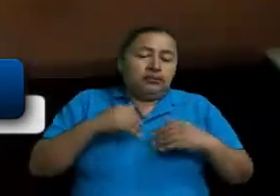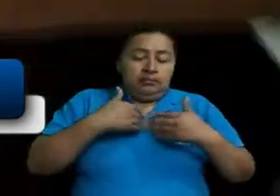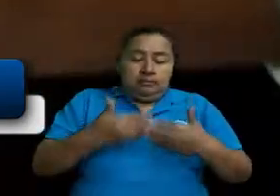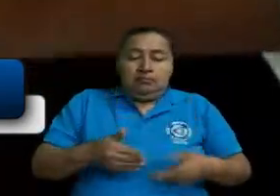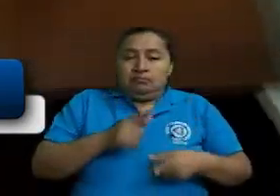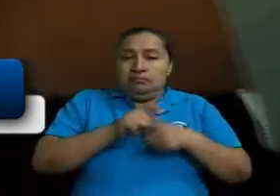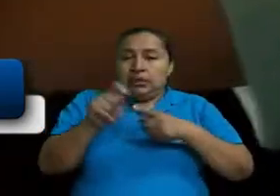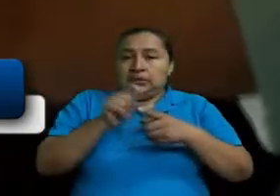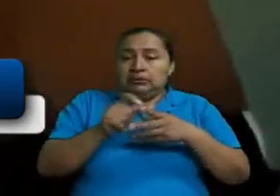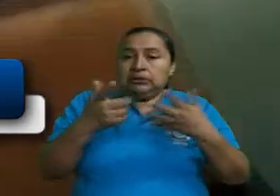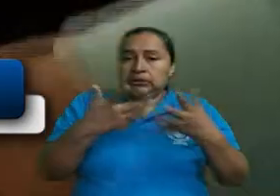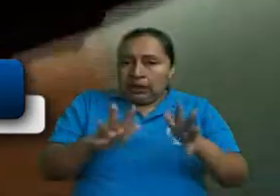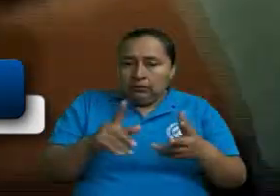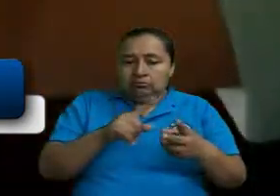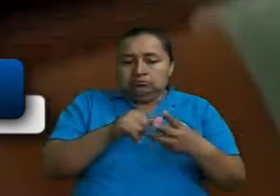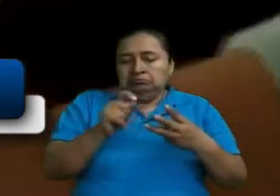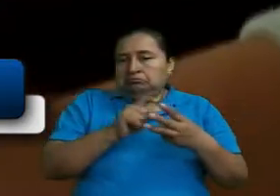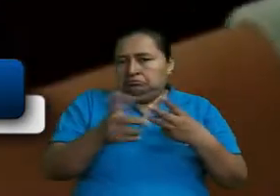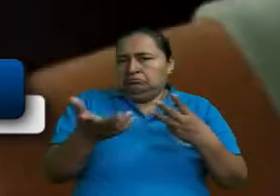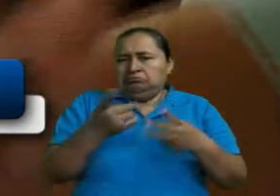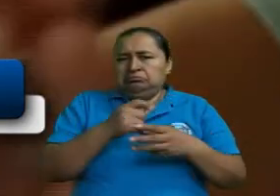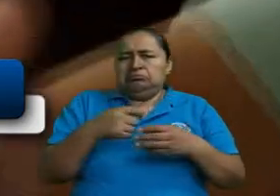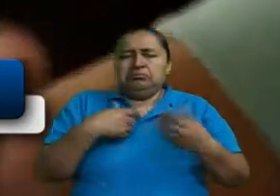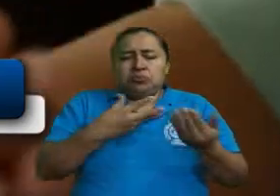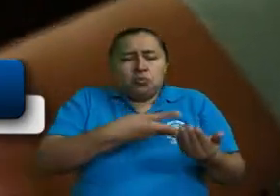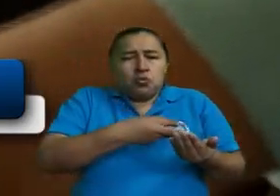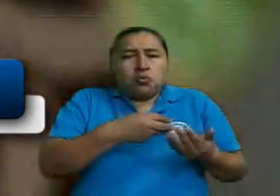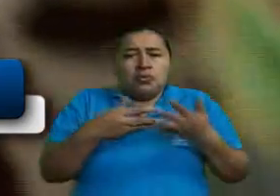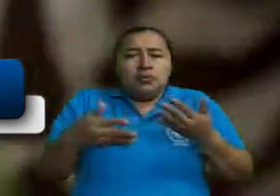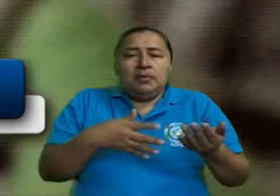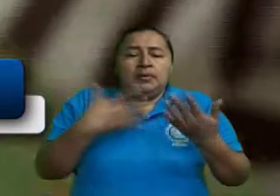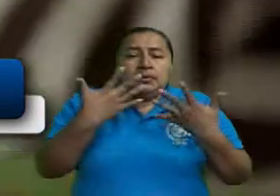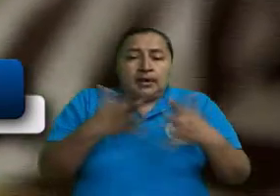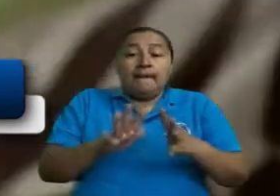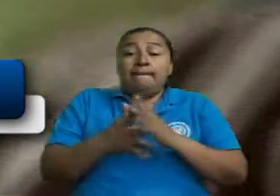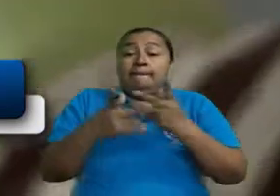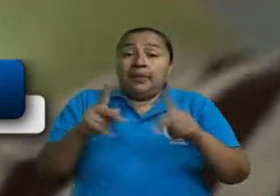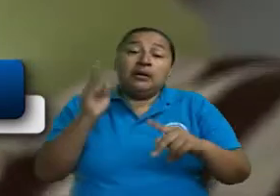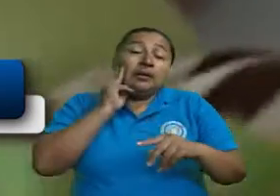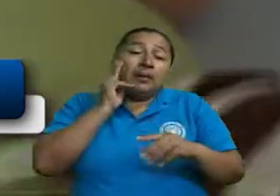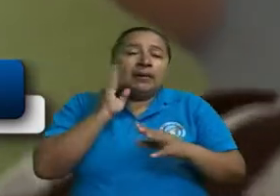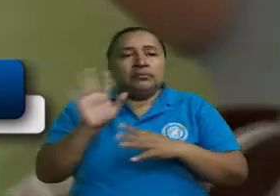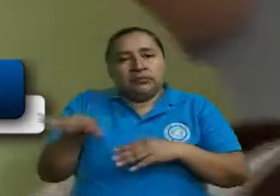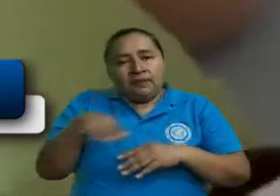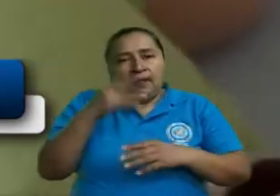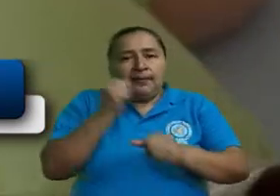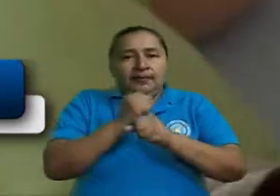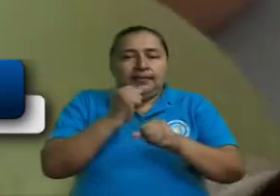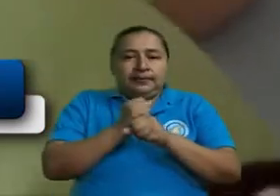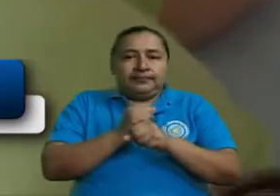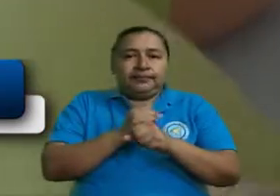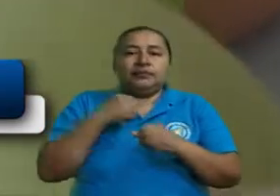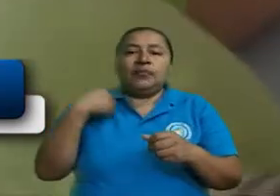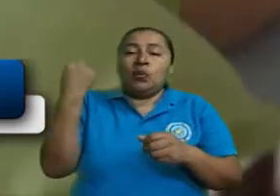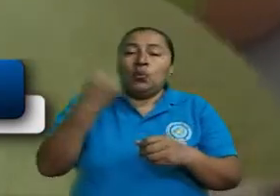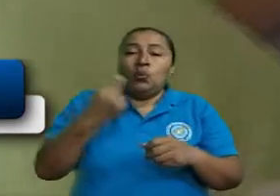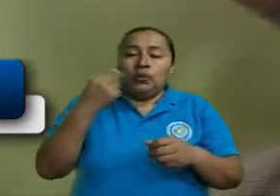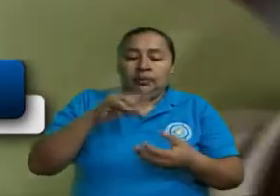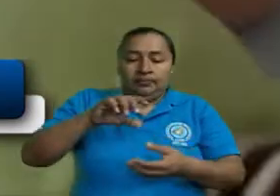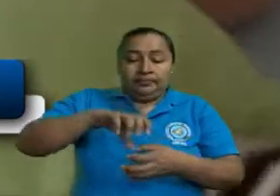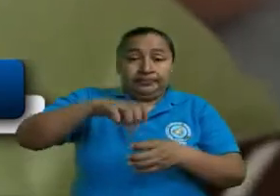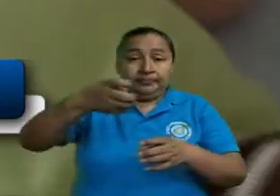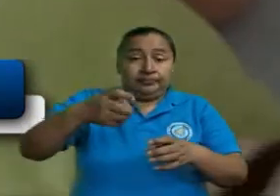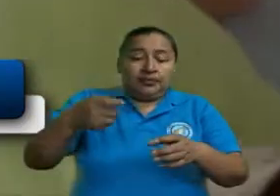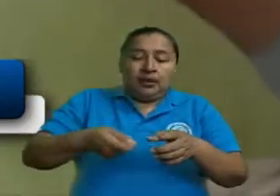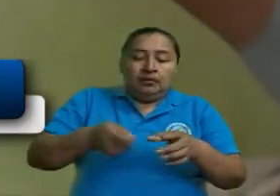meses de lactancia del menor. Entonces ya viene la fórmula que ocupan. La fórmula